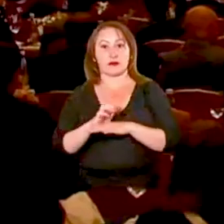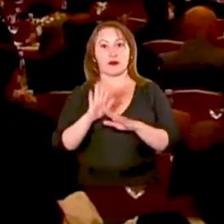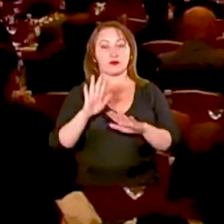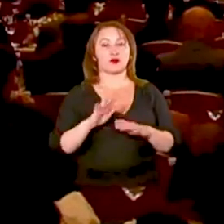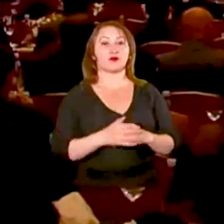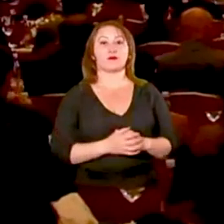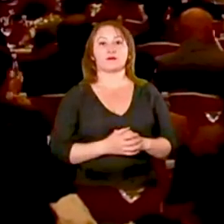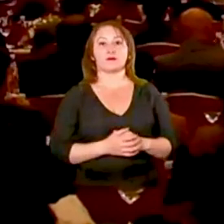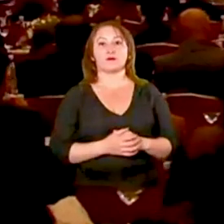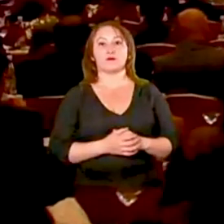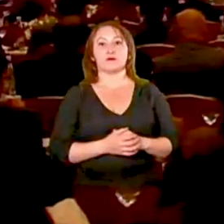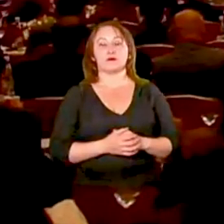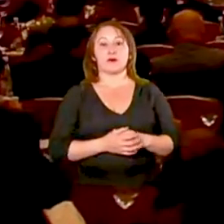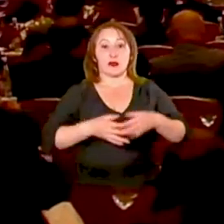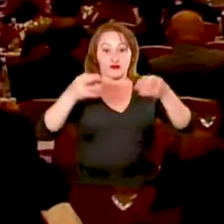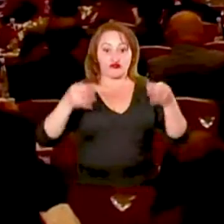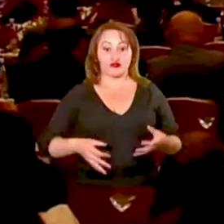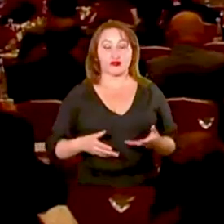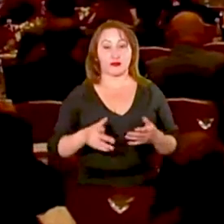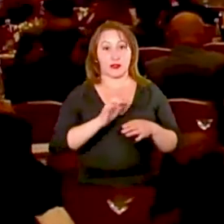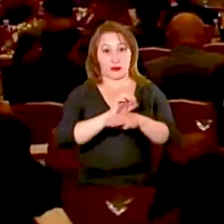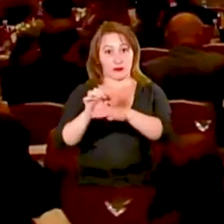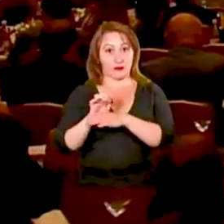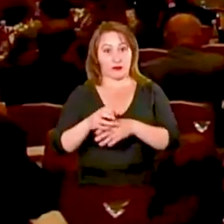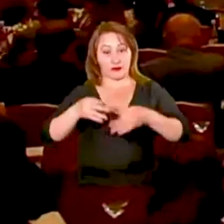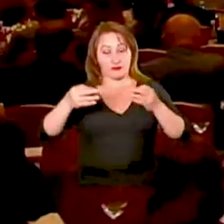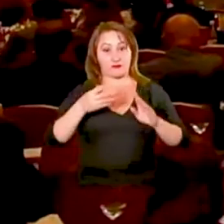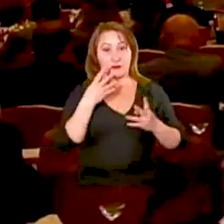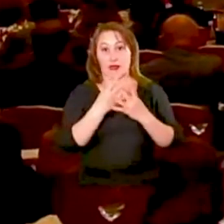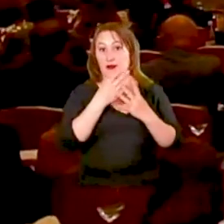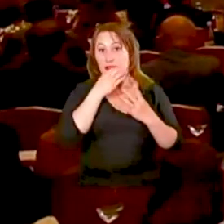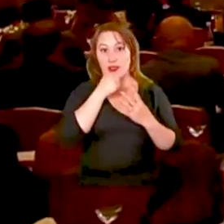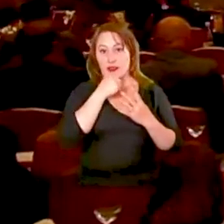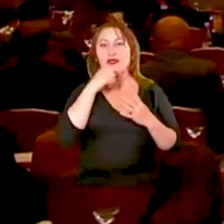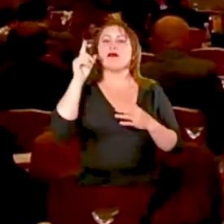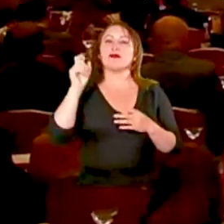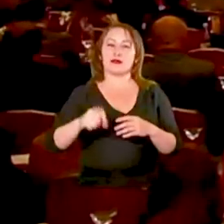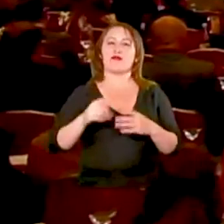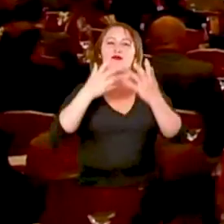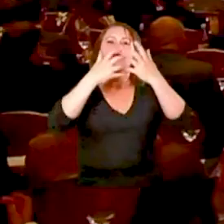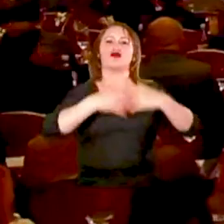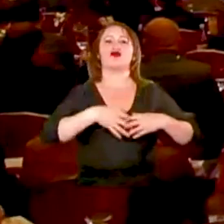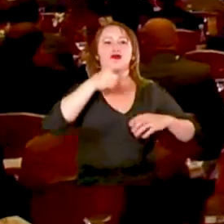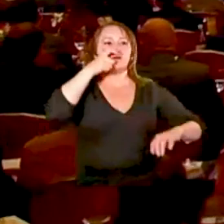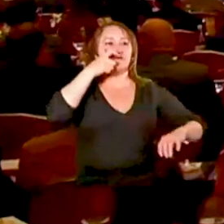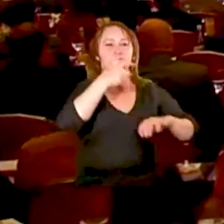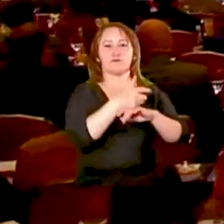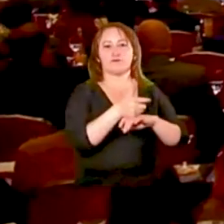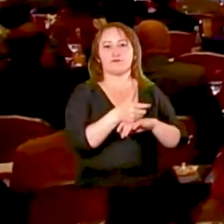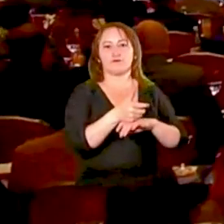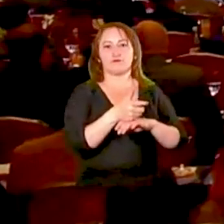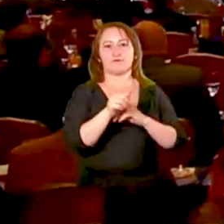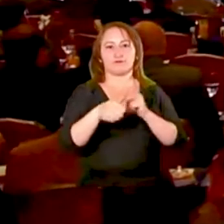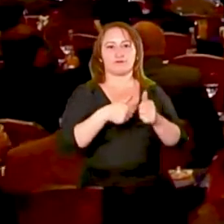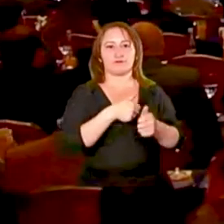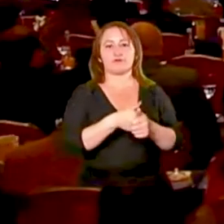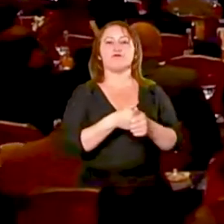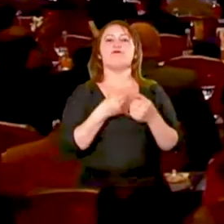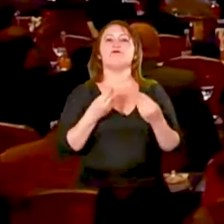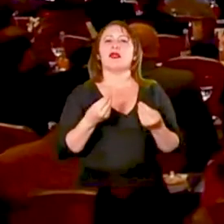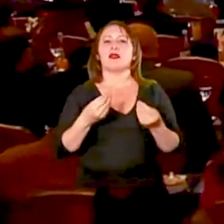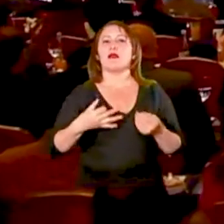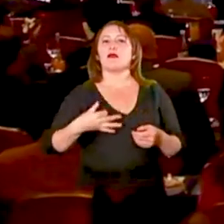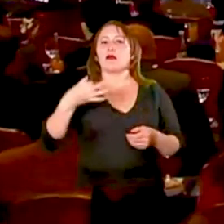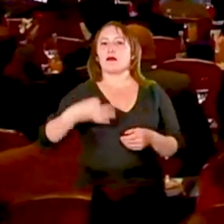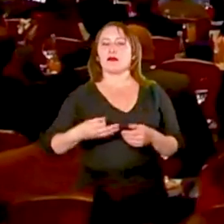Estado que no son entidades de carácter penal debían ejercer una función de vigilancia y seguimiento para que la